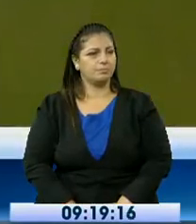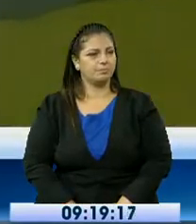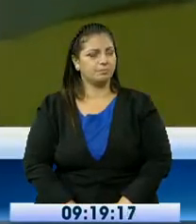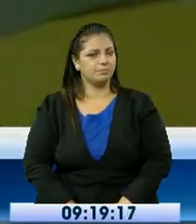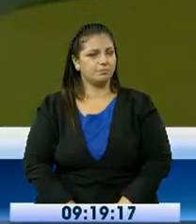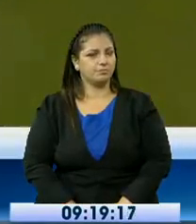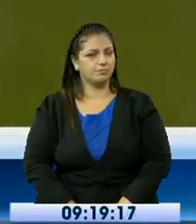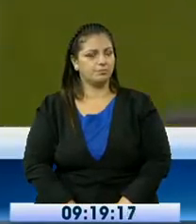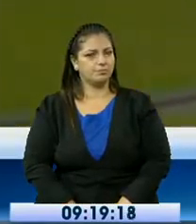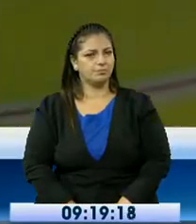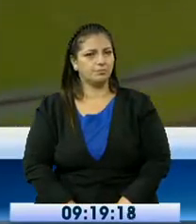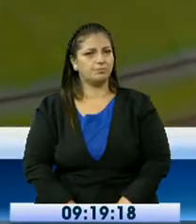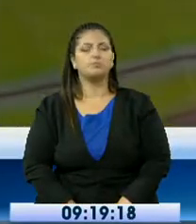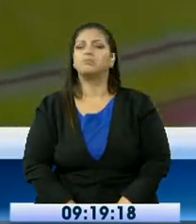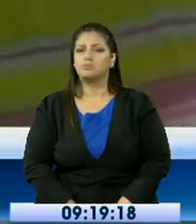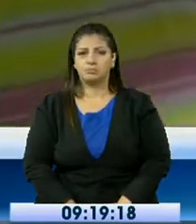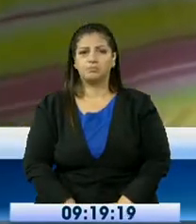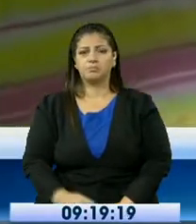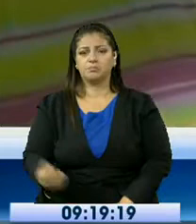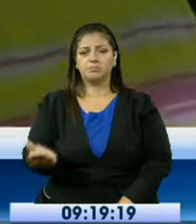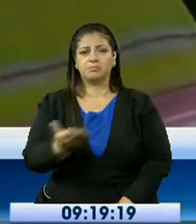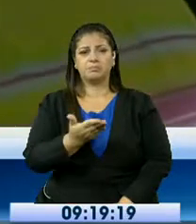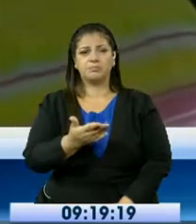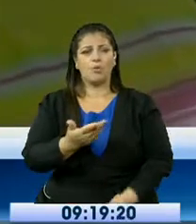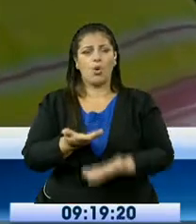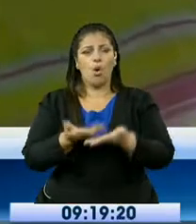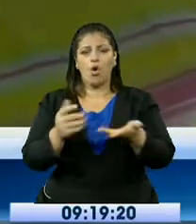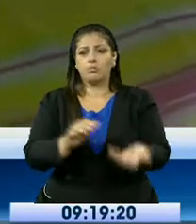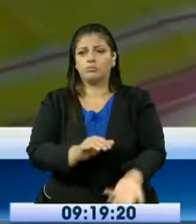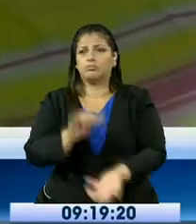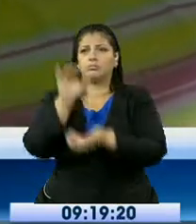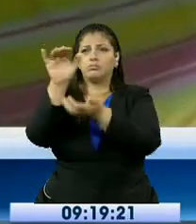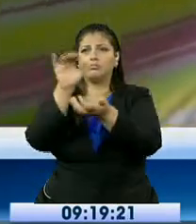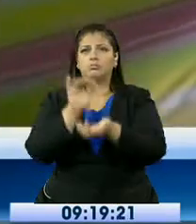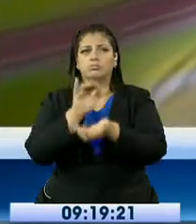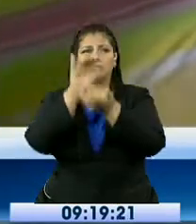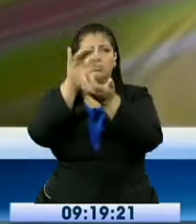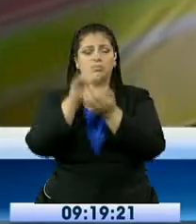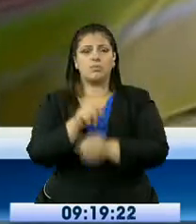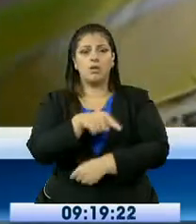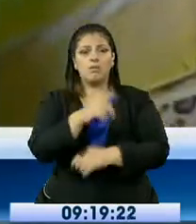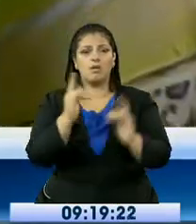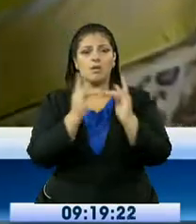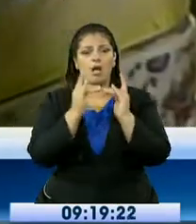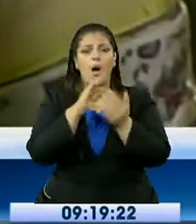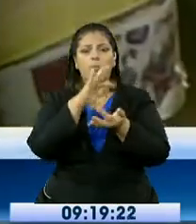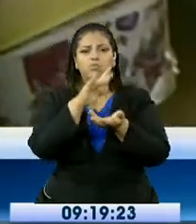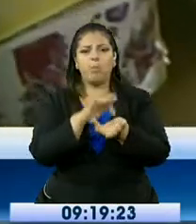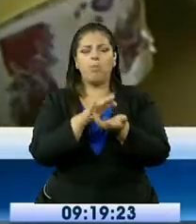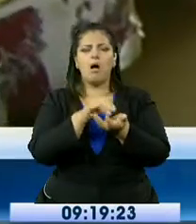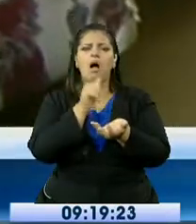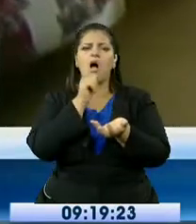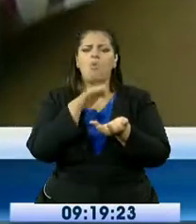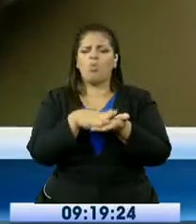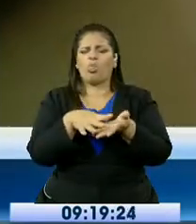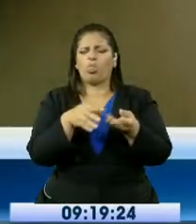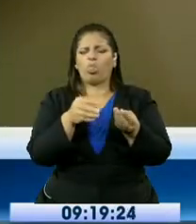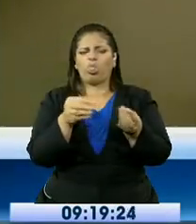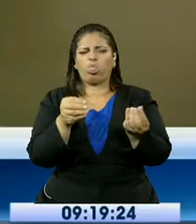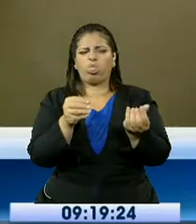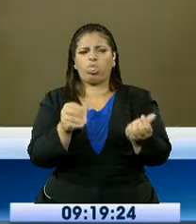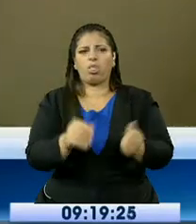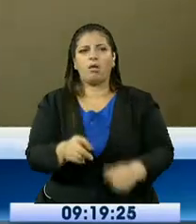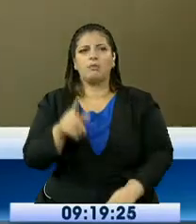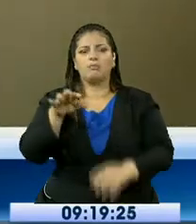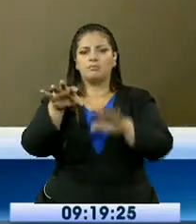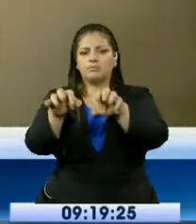ya tenemos ahorita toditos alzados, las camas están mojadas, las cómodas